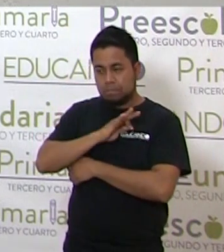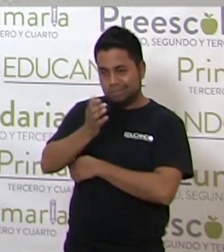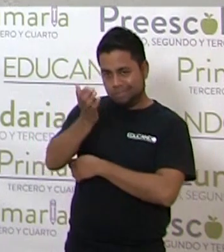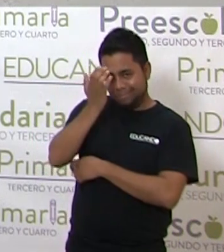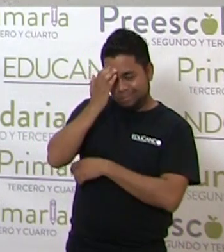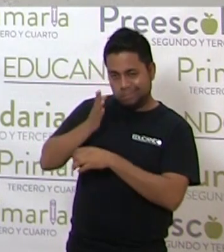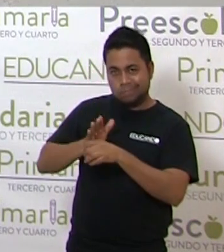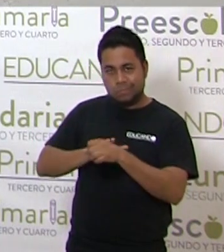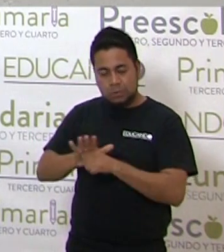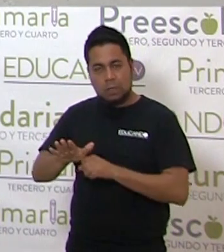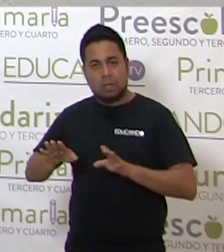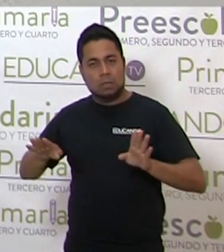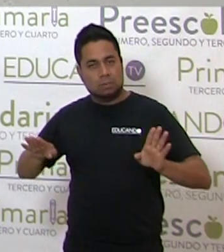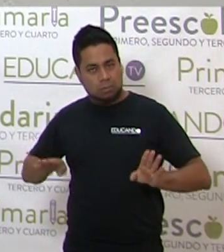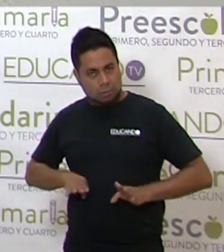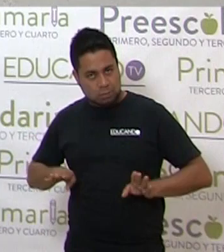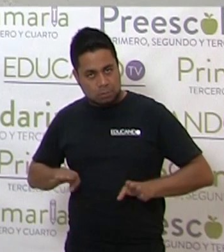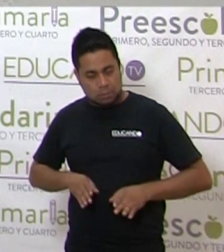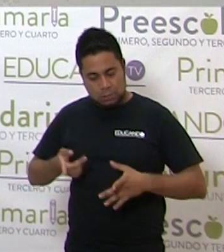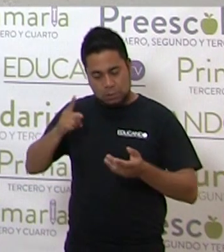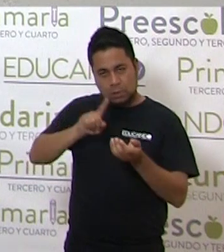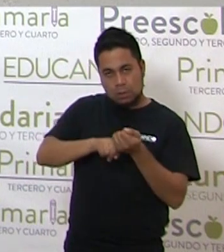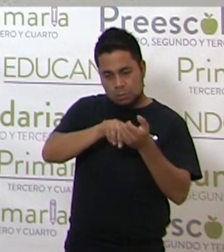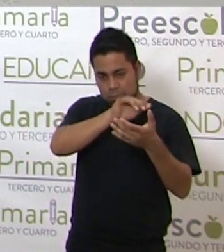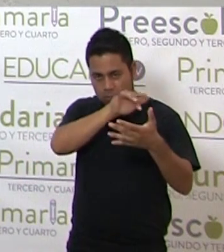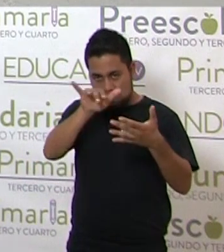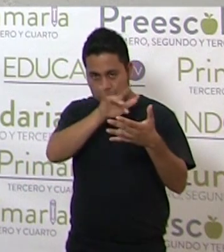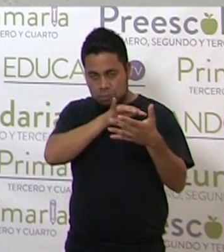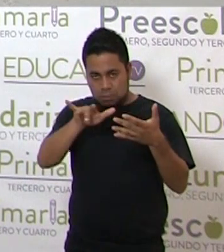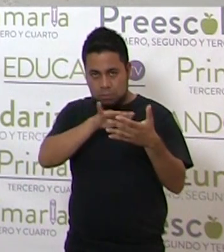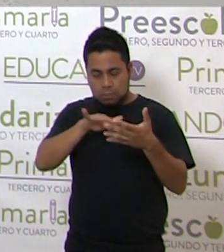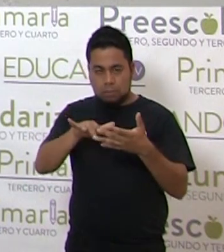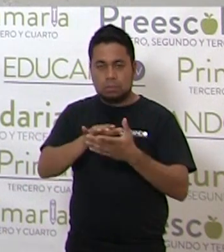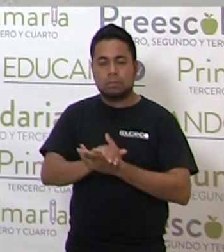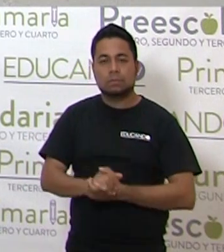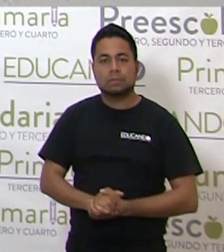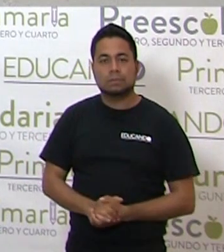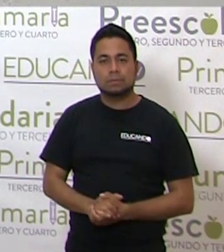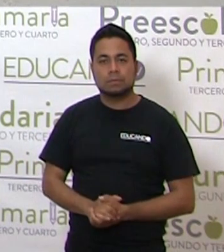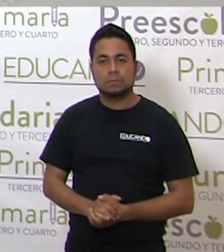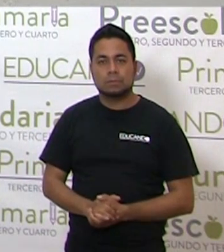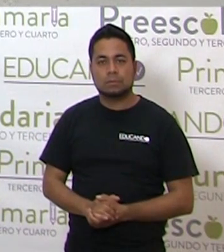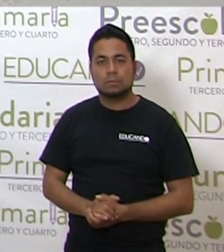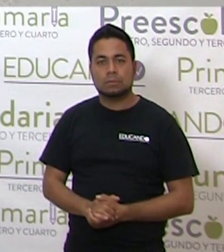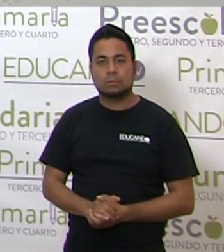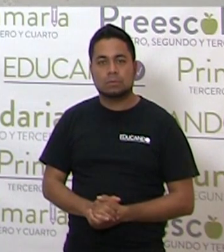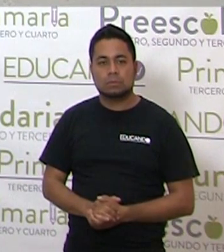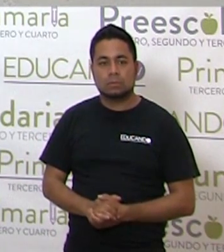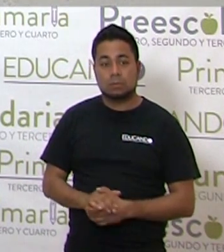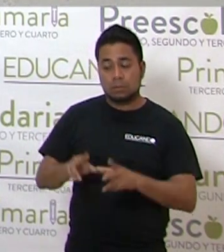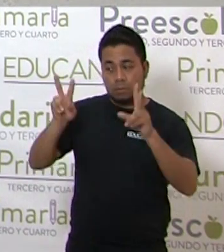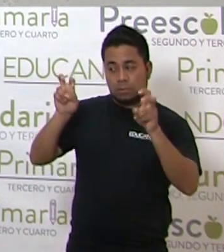las características de los textos expositivos. Tema, el tema es